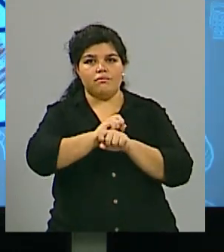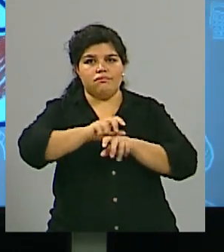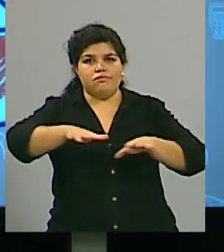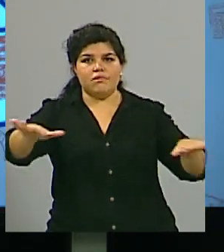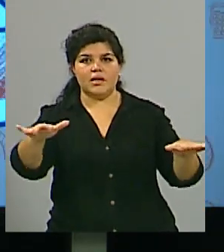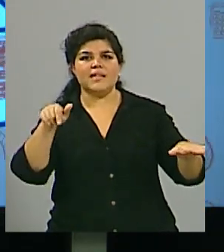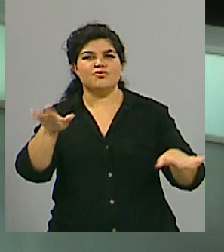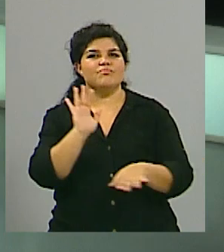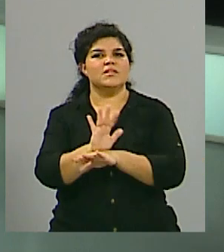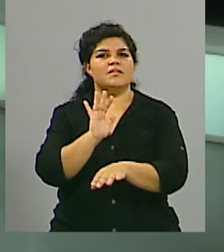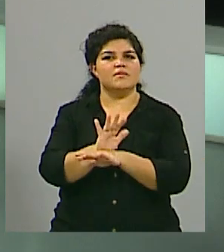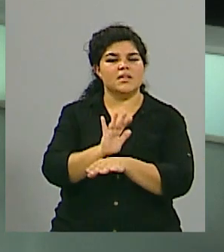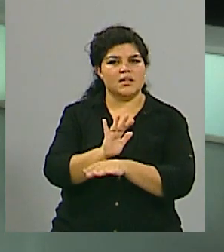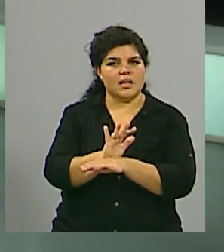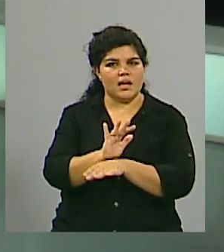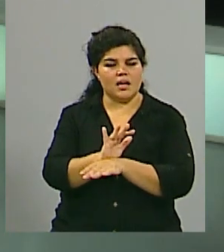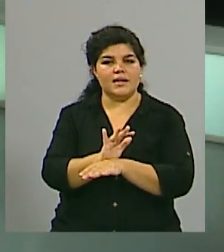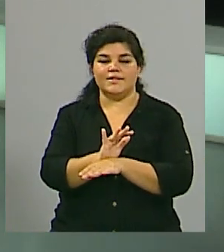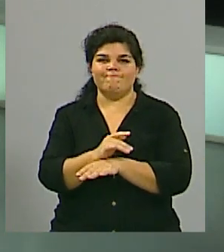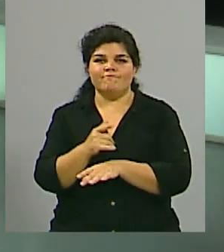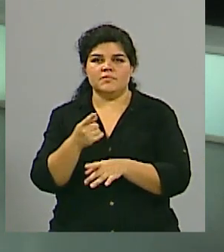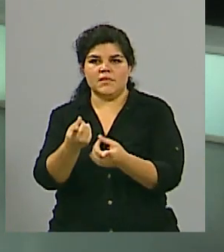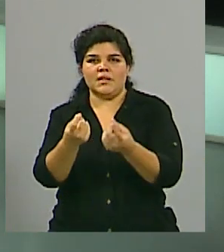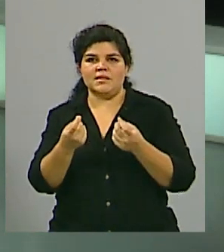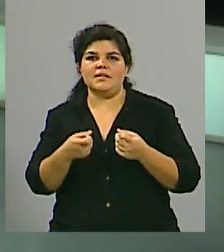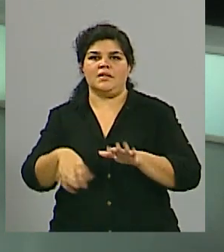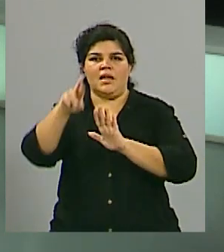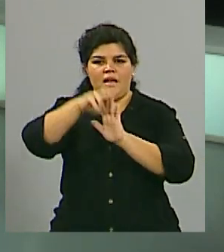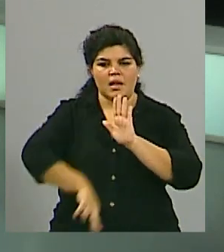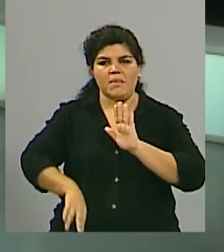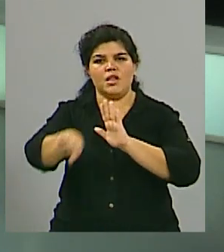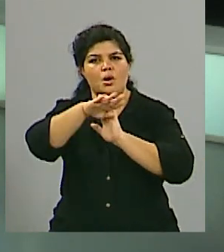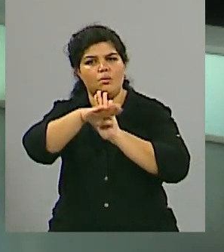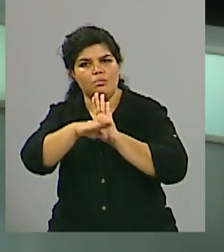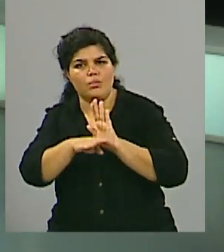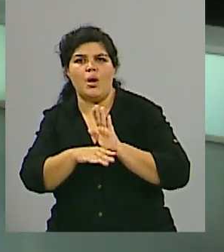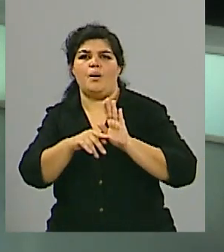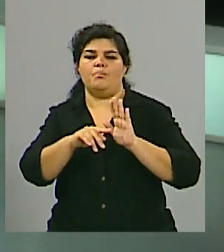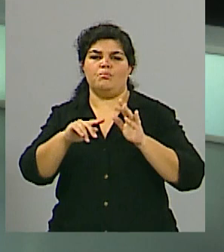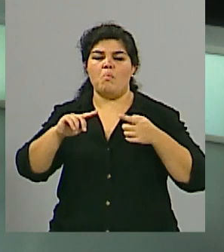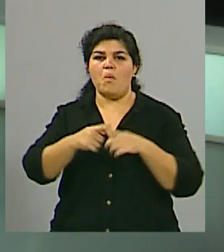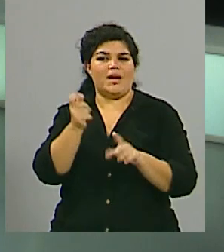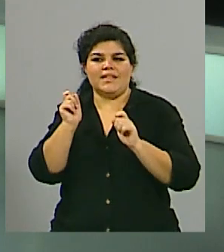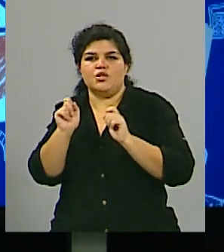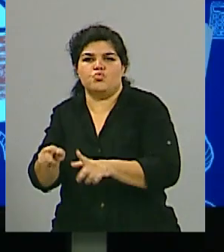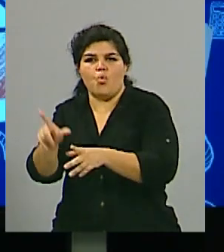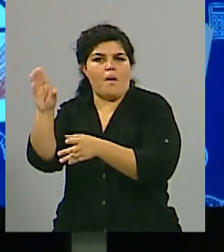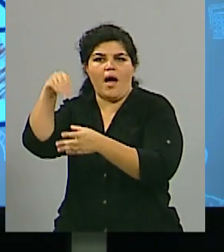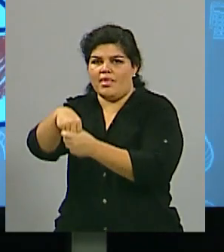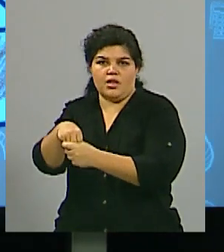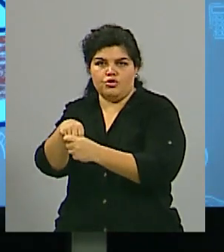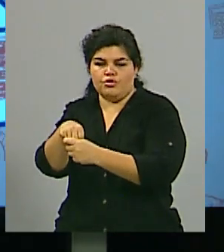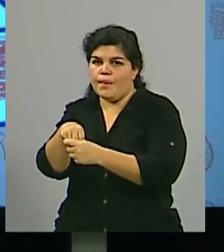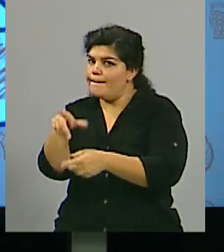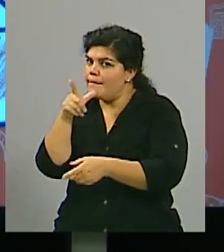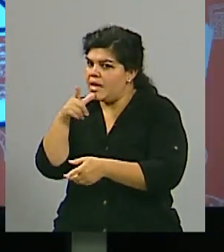tuvieran que flexibilizar un montón de reglamentos o políticas que tienen en este momento que por ahora yo no las veo